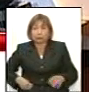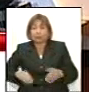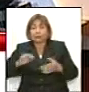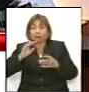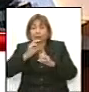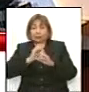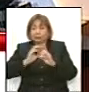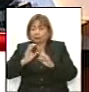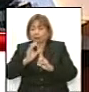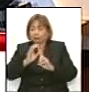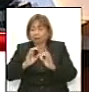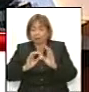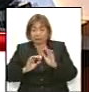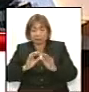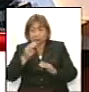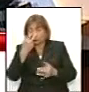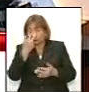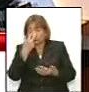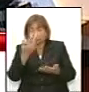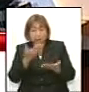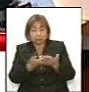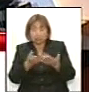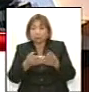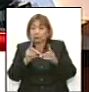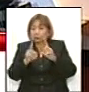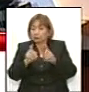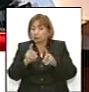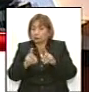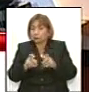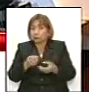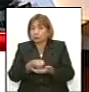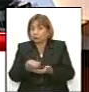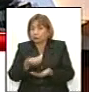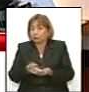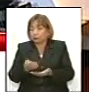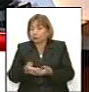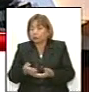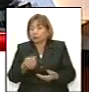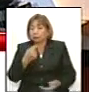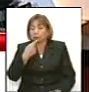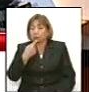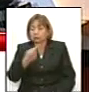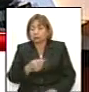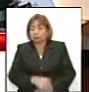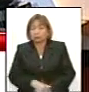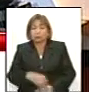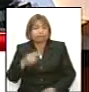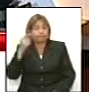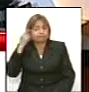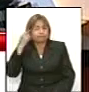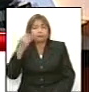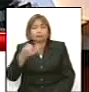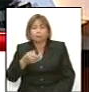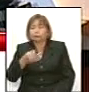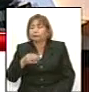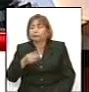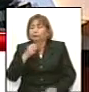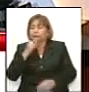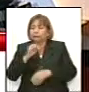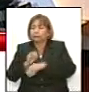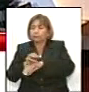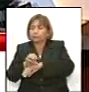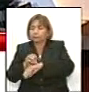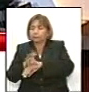nuestra ejecutora, y puede usted consultarlas. Tomo en cuenta también las recomendaciones de la